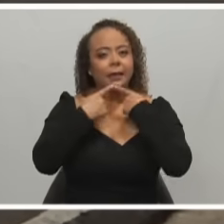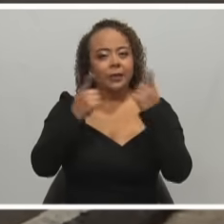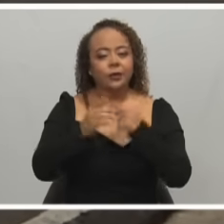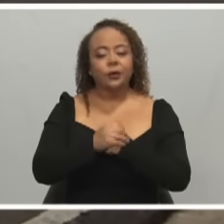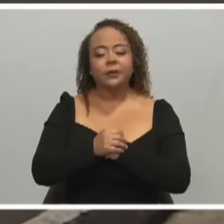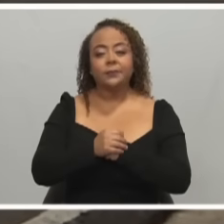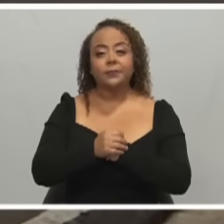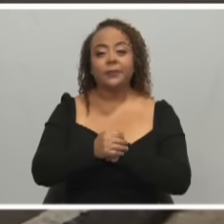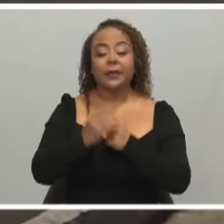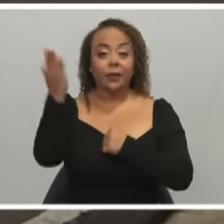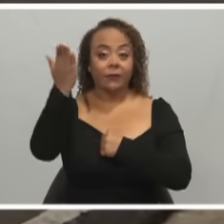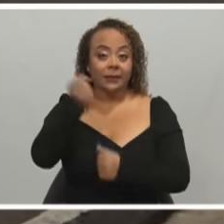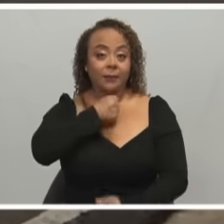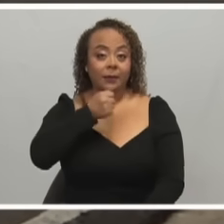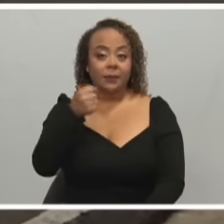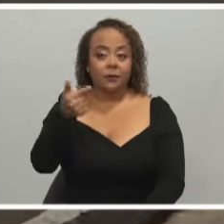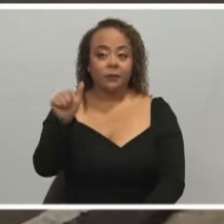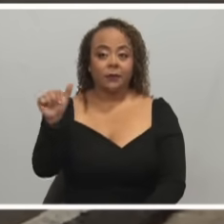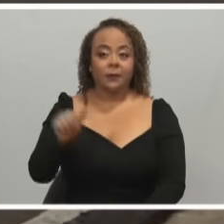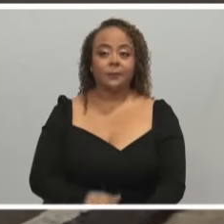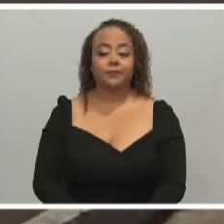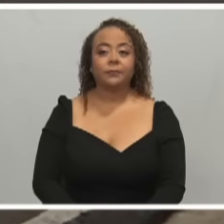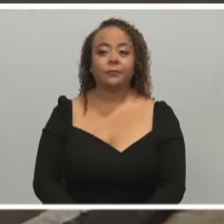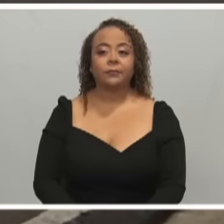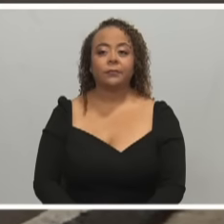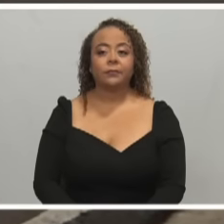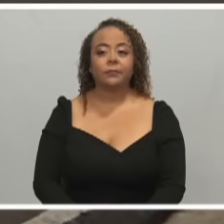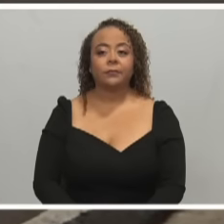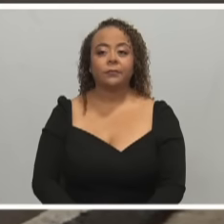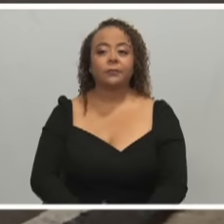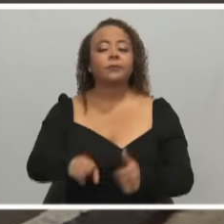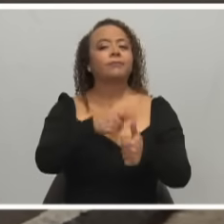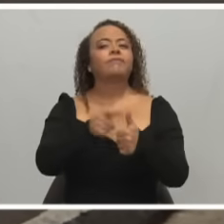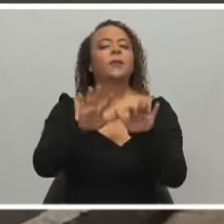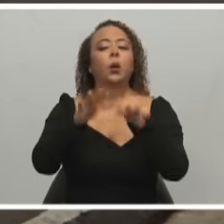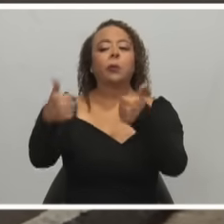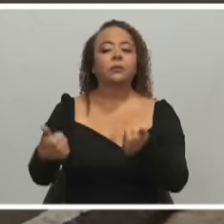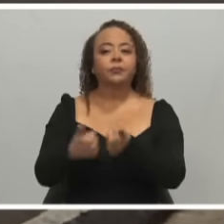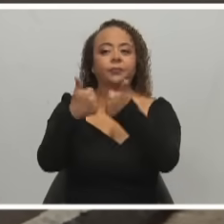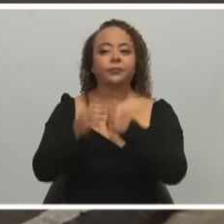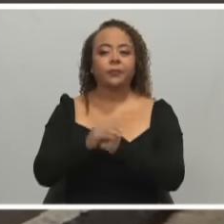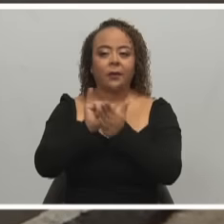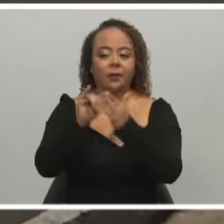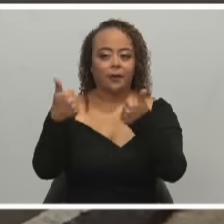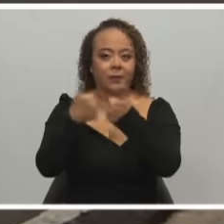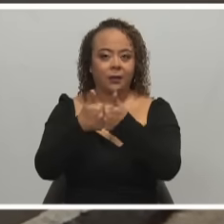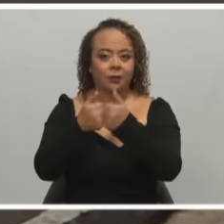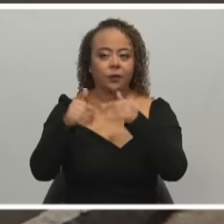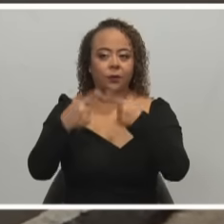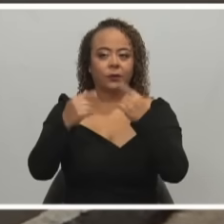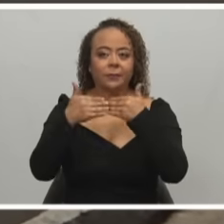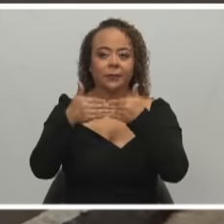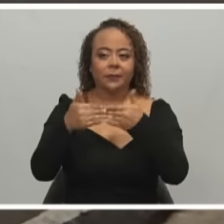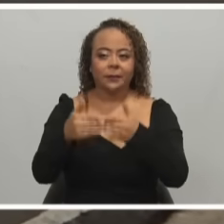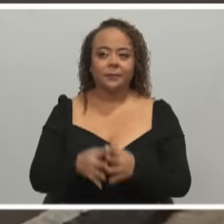dijo Gustavo Alfaro en en conferencia de prensa primero sobre Cómo afrontar este este partido ante la selección de